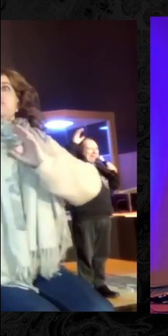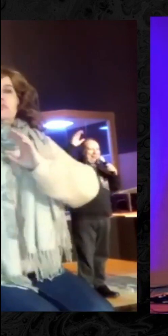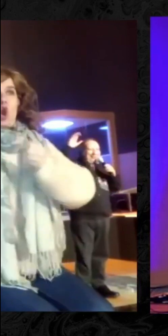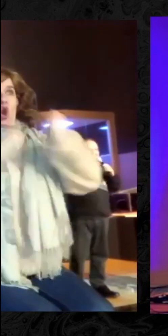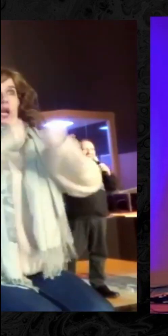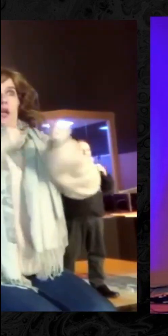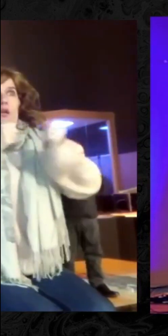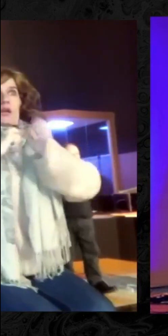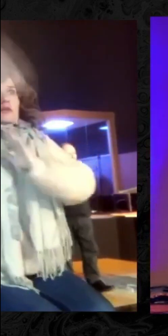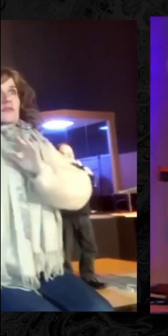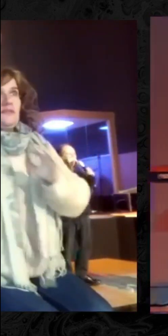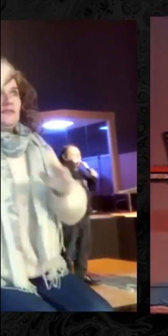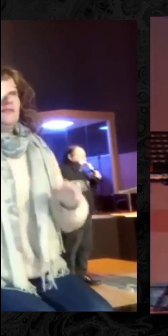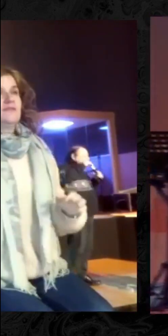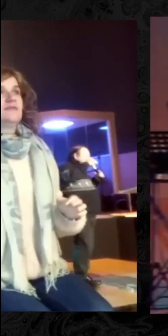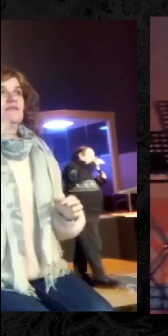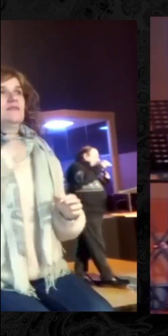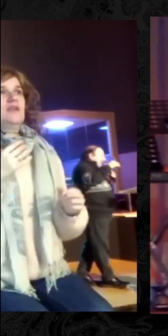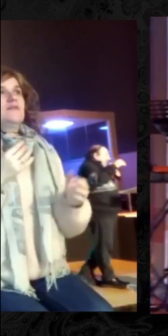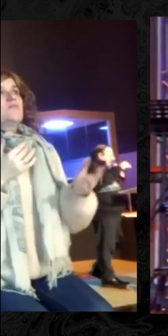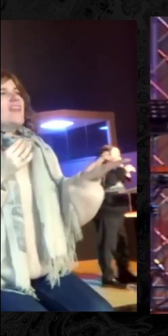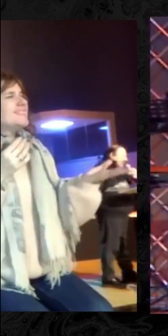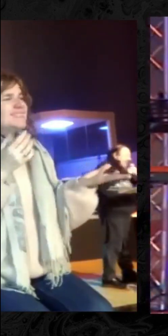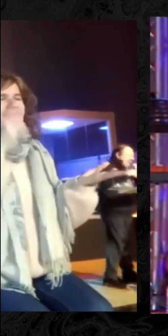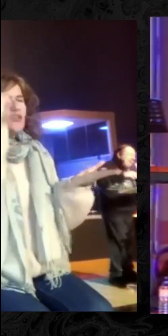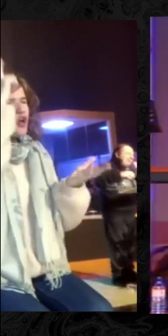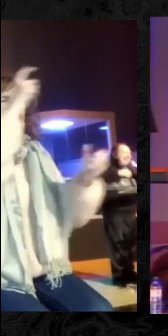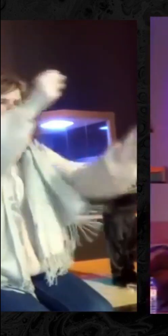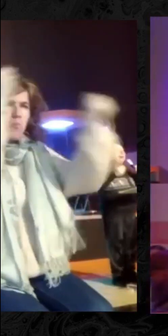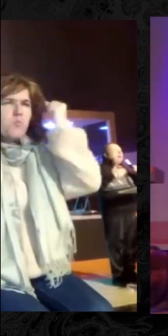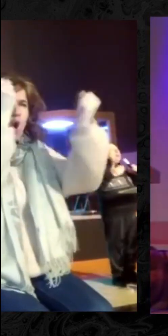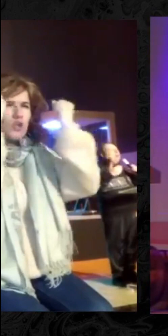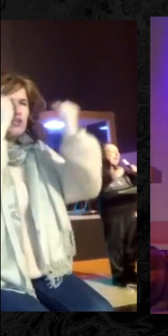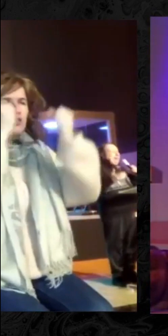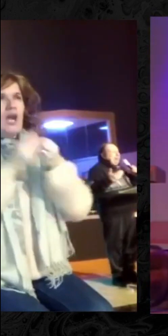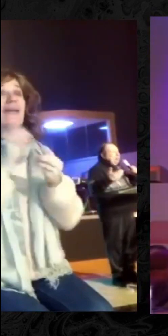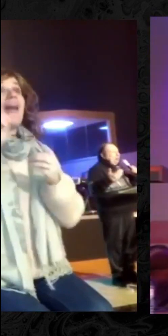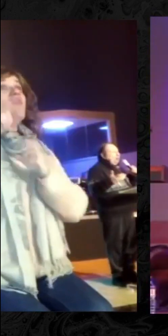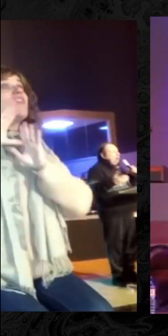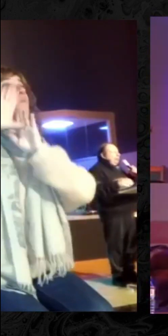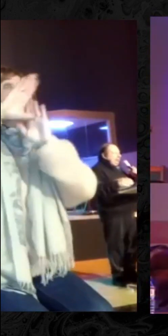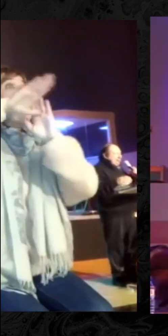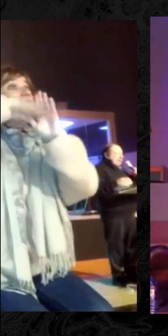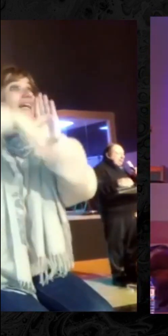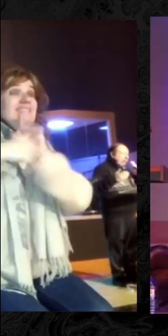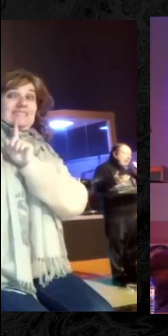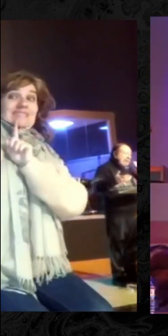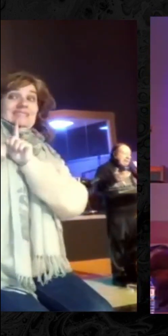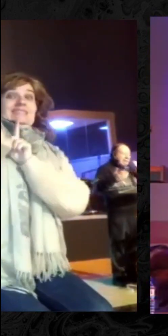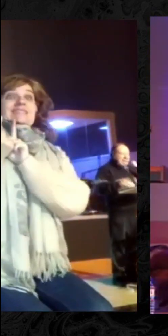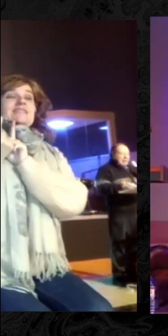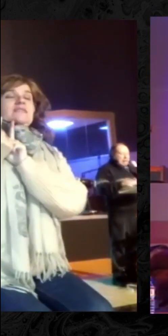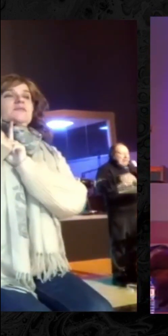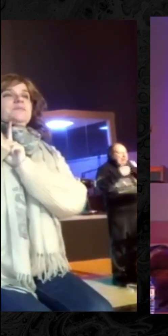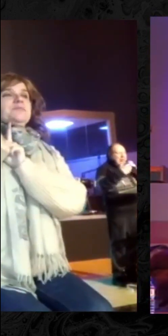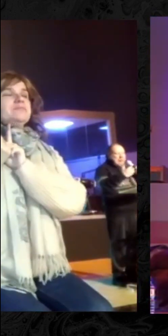a Cristo luego dar un aplauso al Señor luego vino a verme luego vino a verme y entonces él